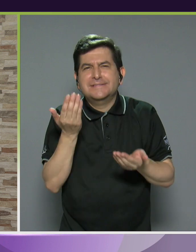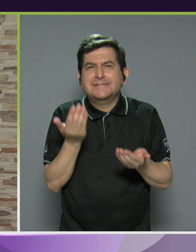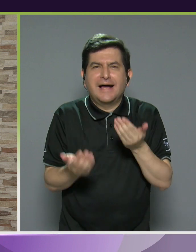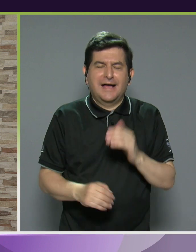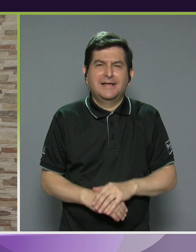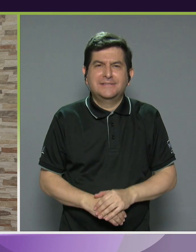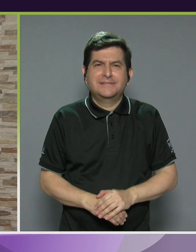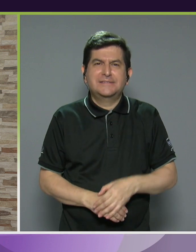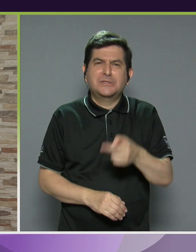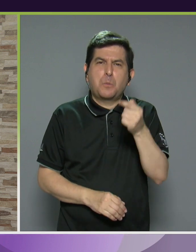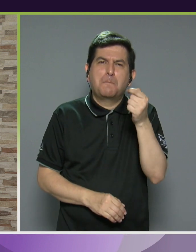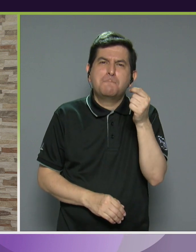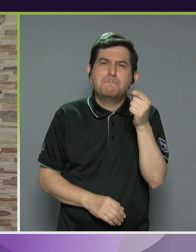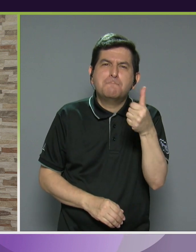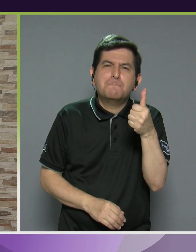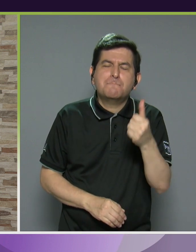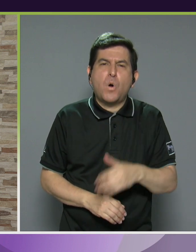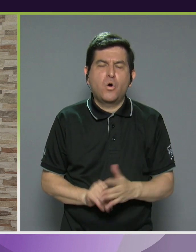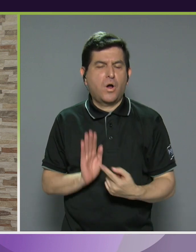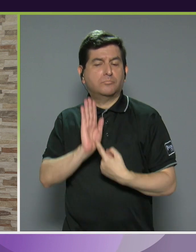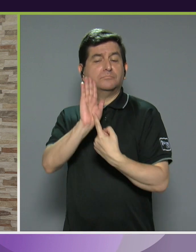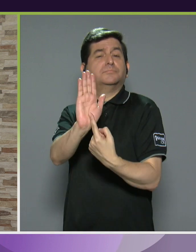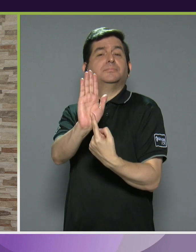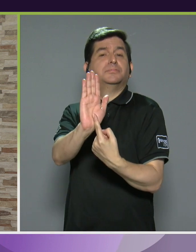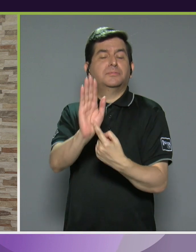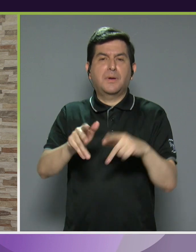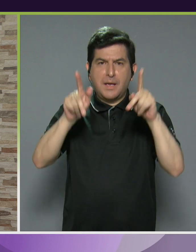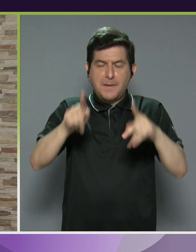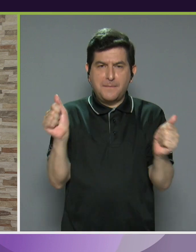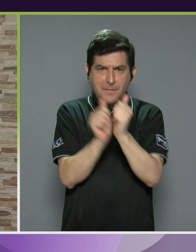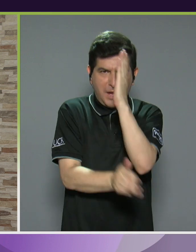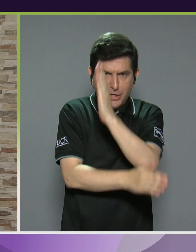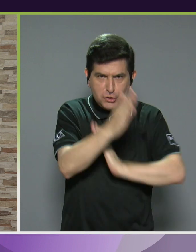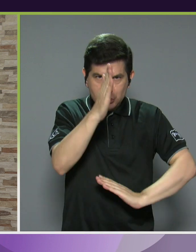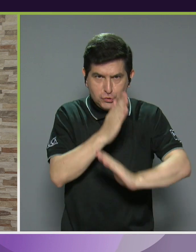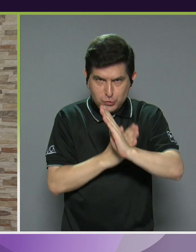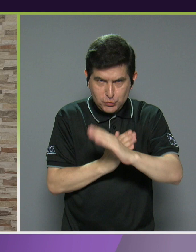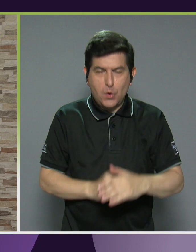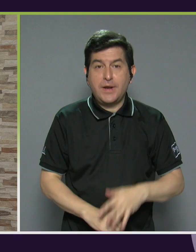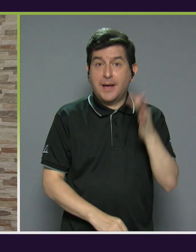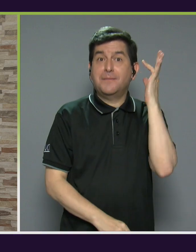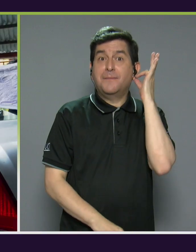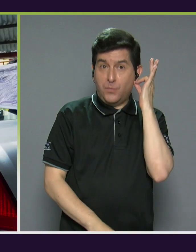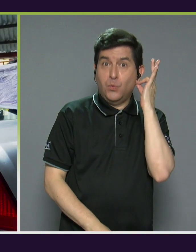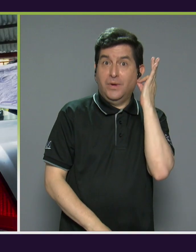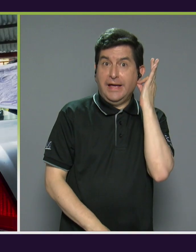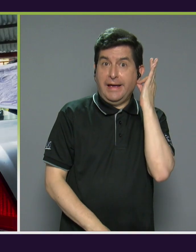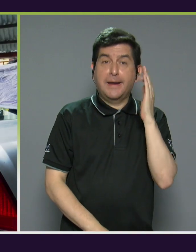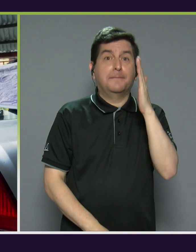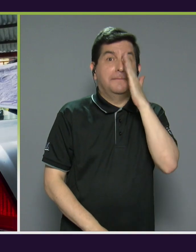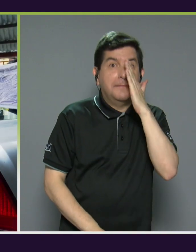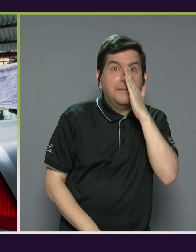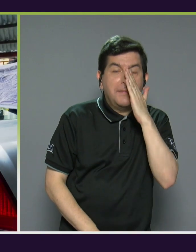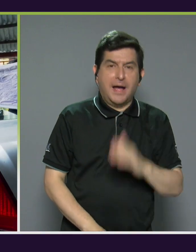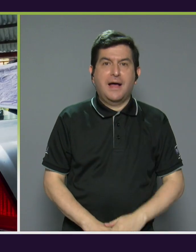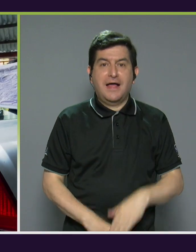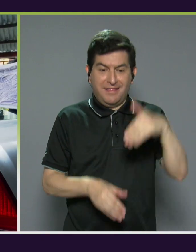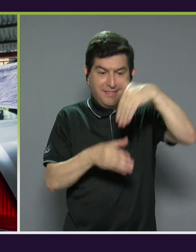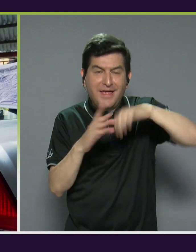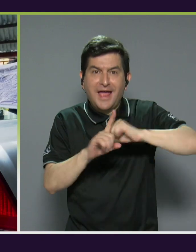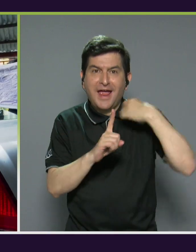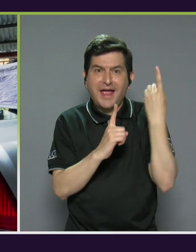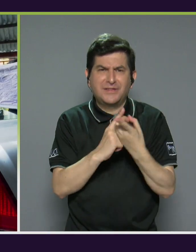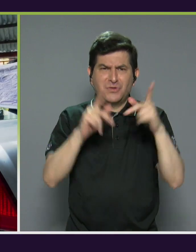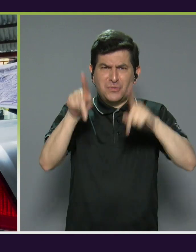quizás lo poco expuesta que está una persona con discapacidad, mujer y mamá, a